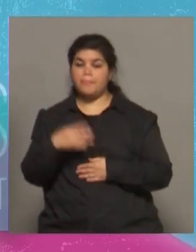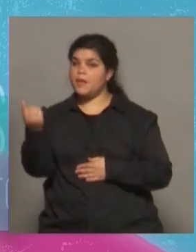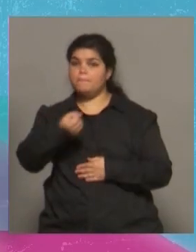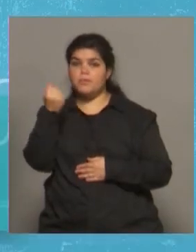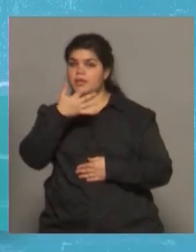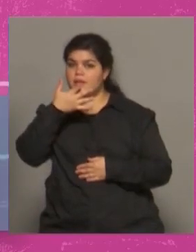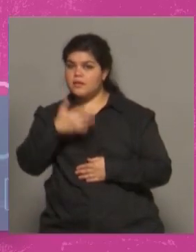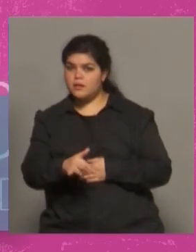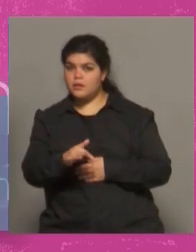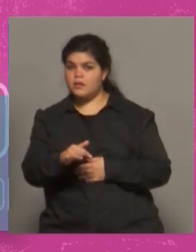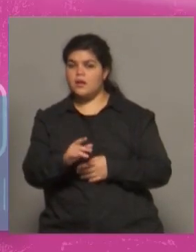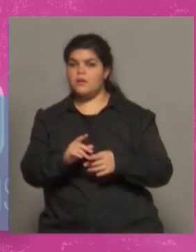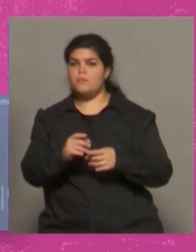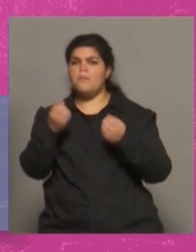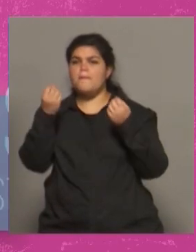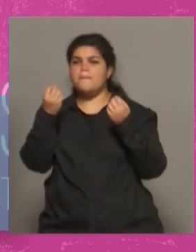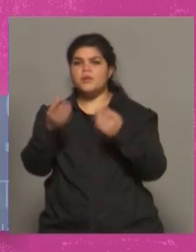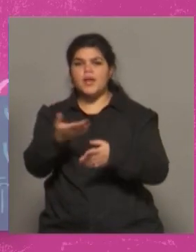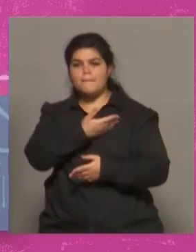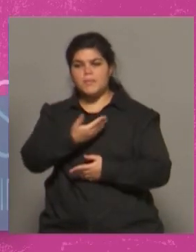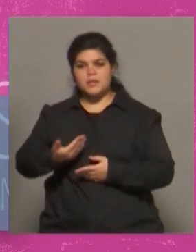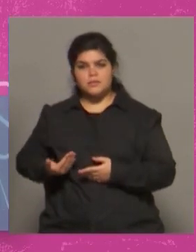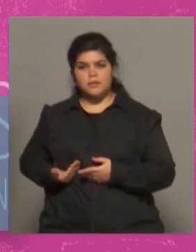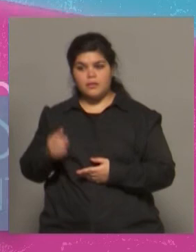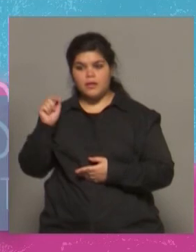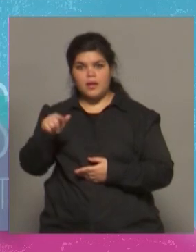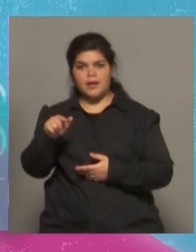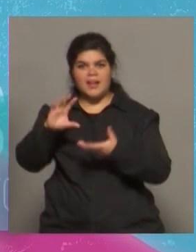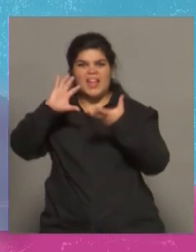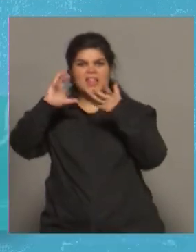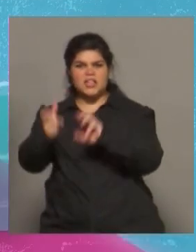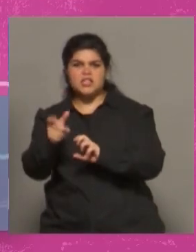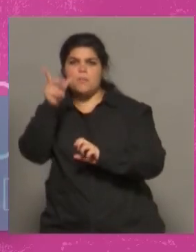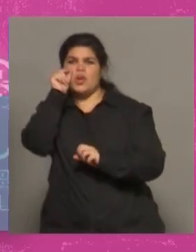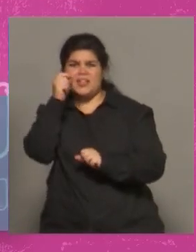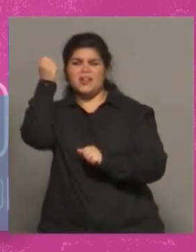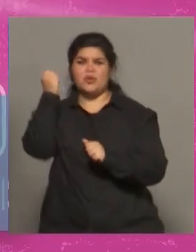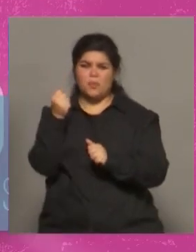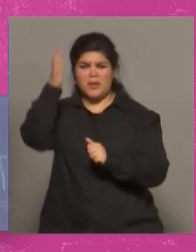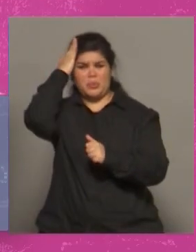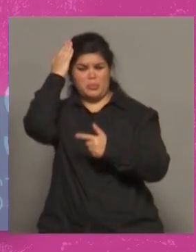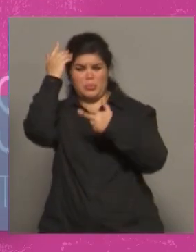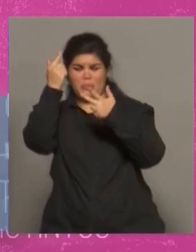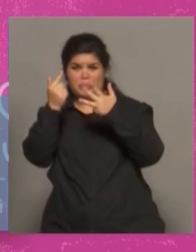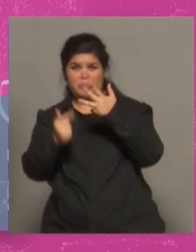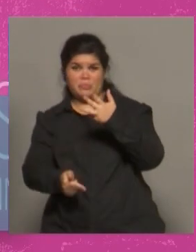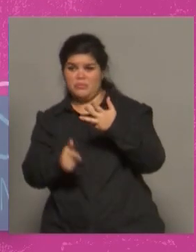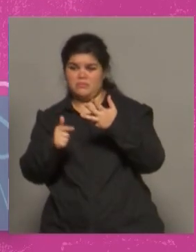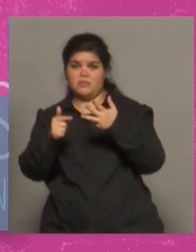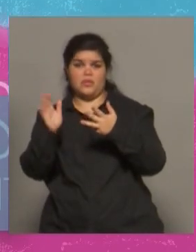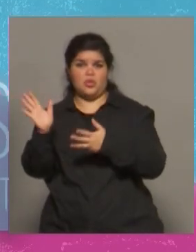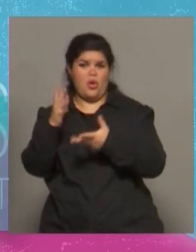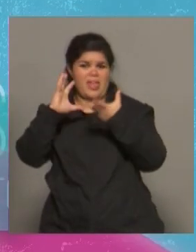también por qué el presidente, ante una crisis política, económica, cultural y todo lo que pueda